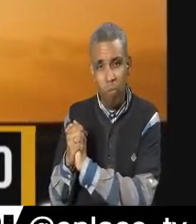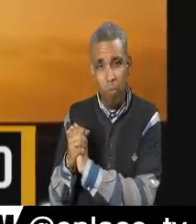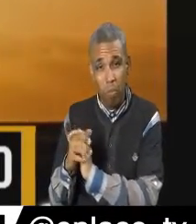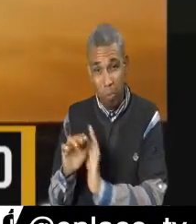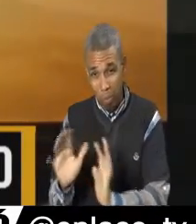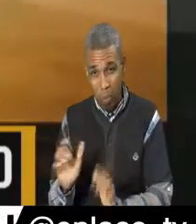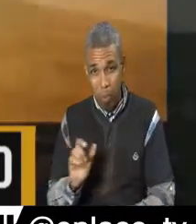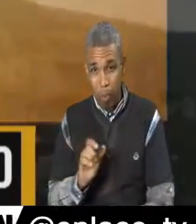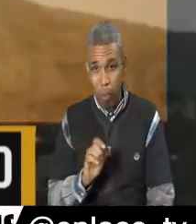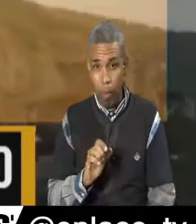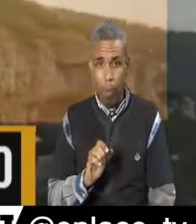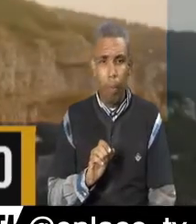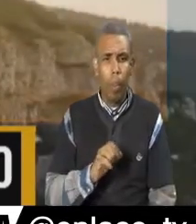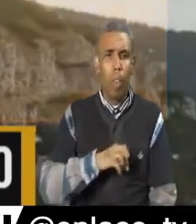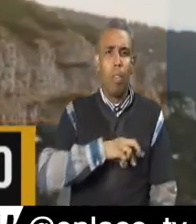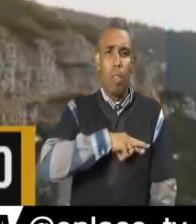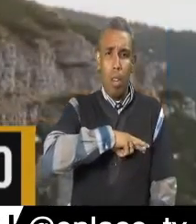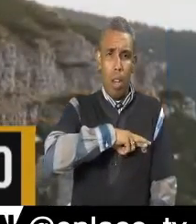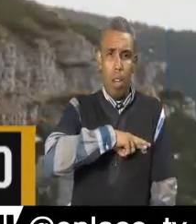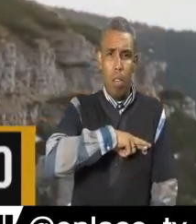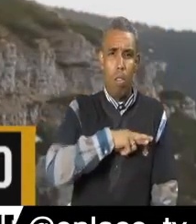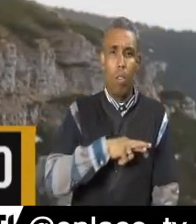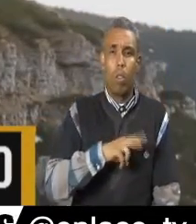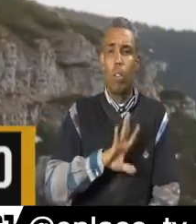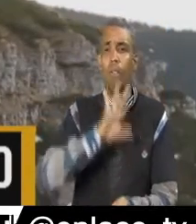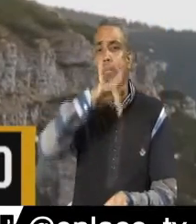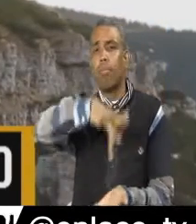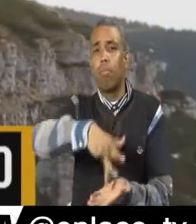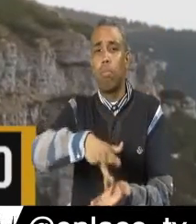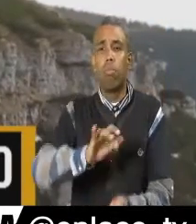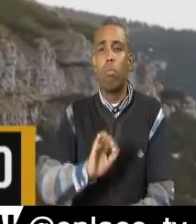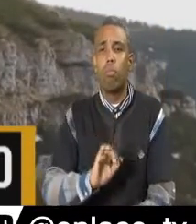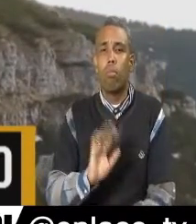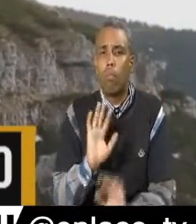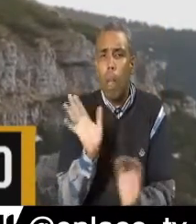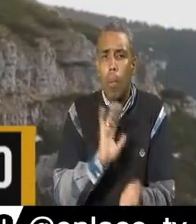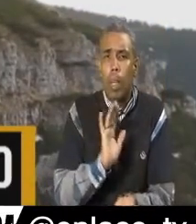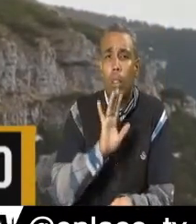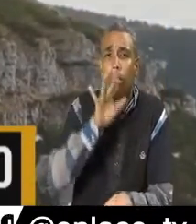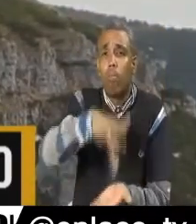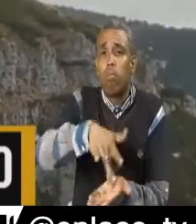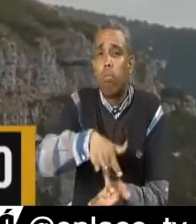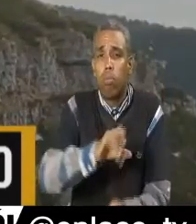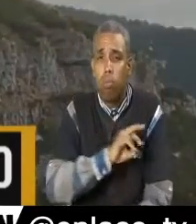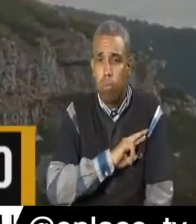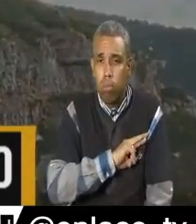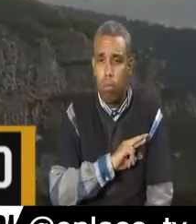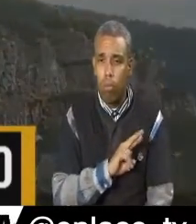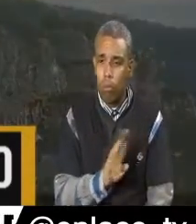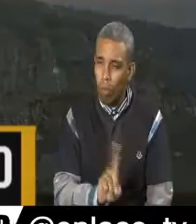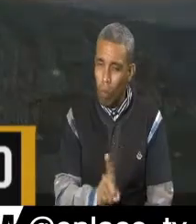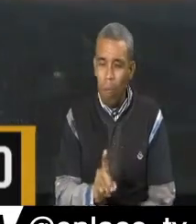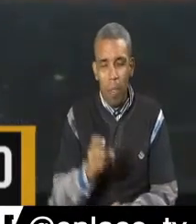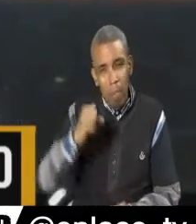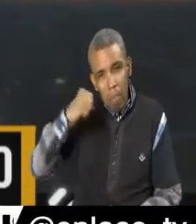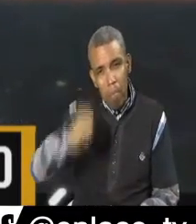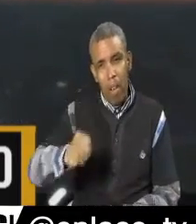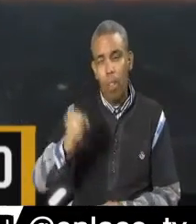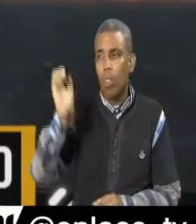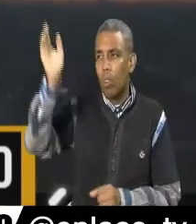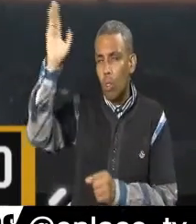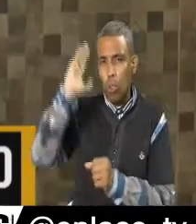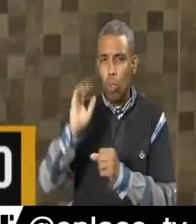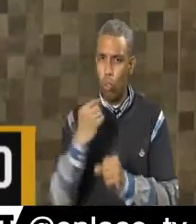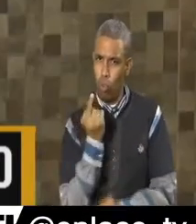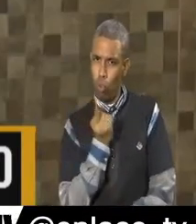una iglesia, es ir a la presencia de Dios en nuestra habitación, en intimidad con Él, contarle todos nuestros problemas y en Él vamos a